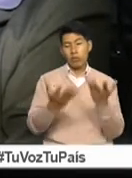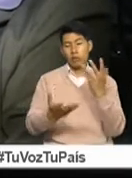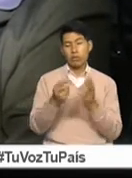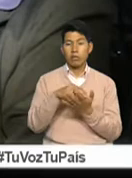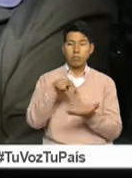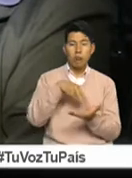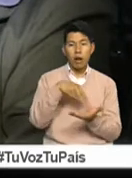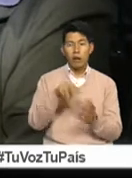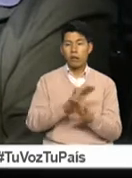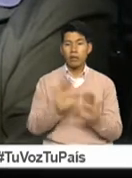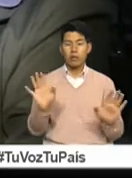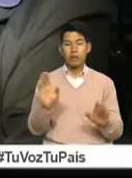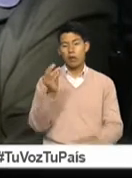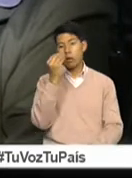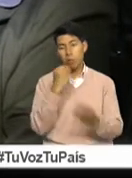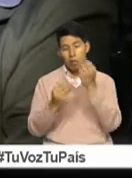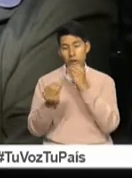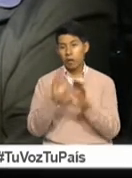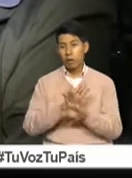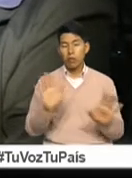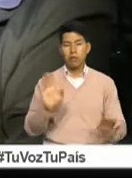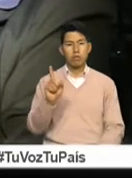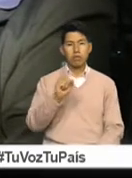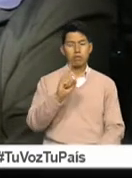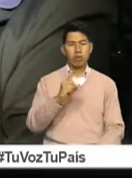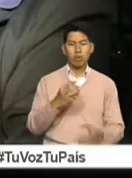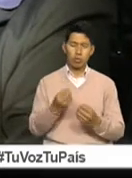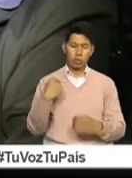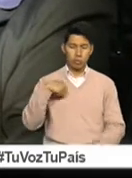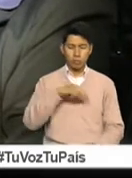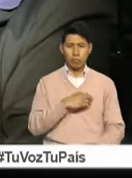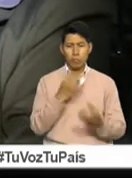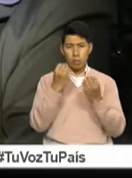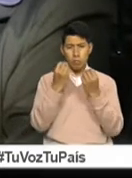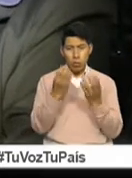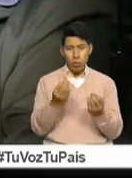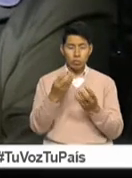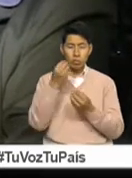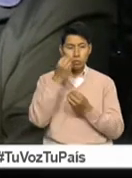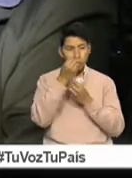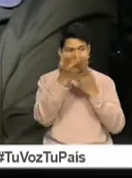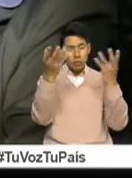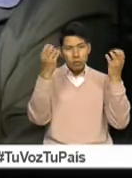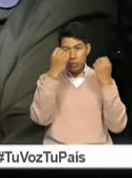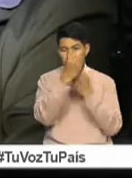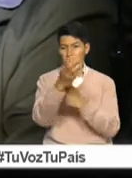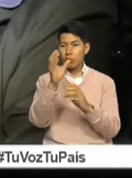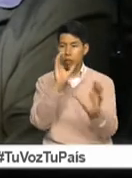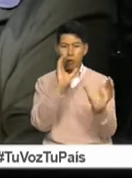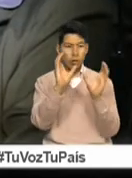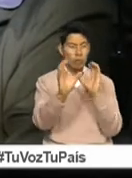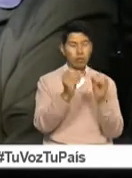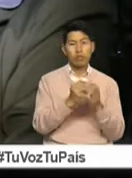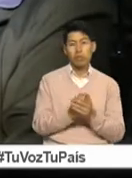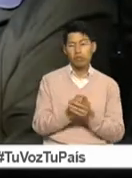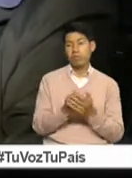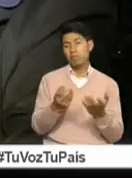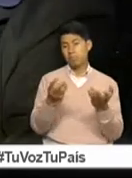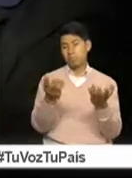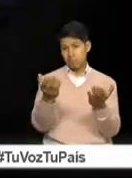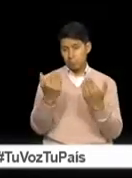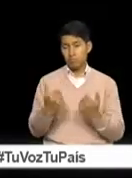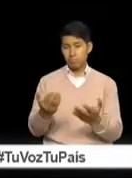la alimentación tenemos mucho por contarles mucho porque ustedes conozcan y realmente va a ser un gran placer para nosotros de que